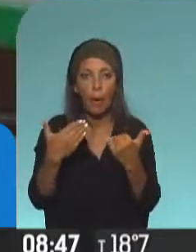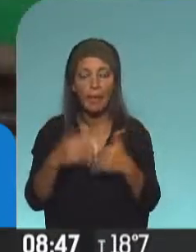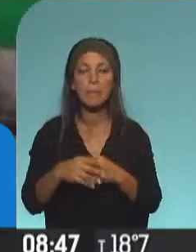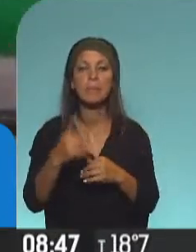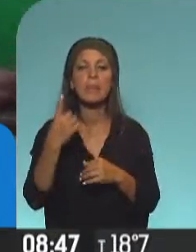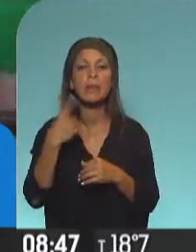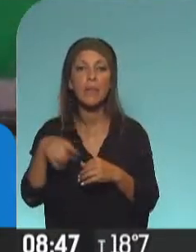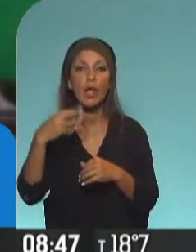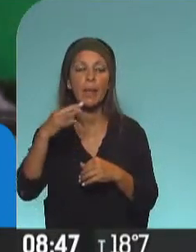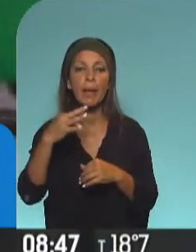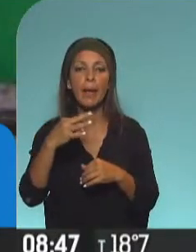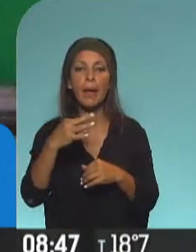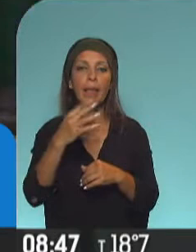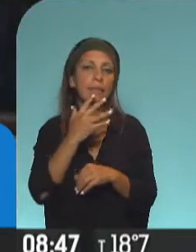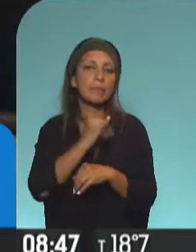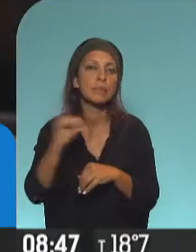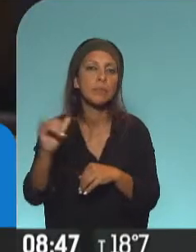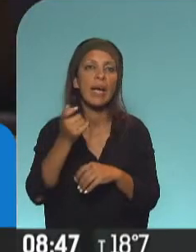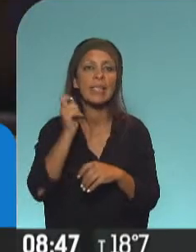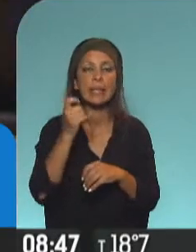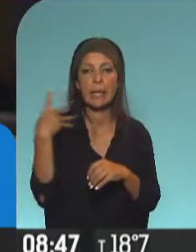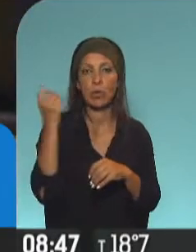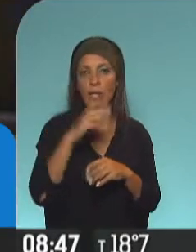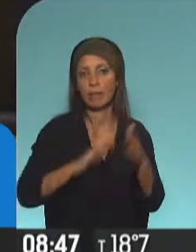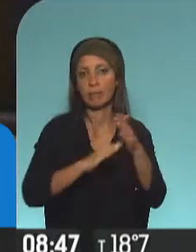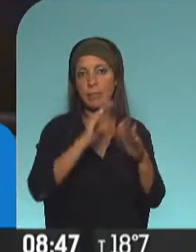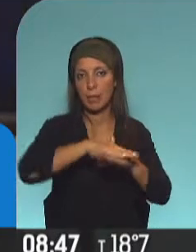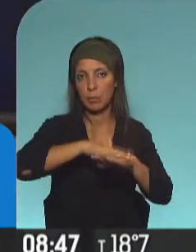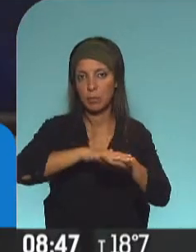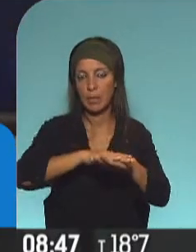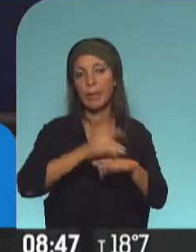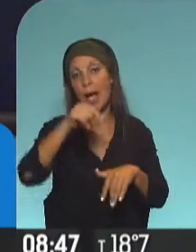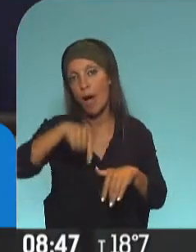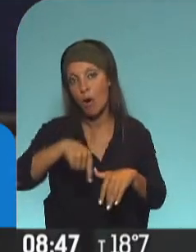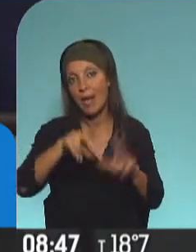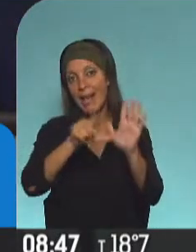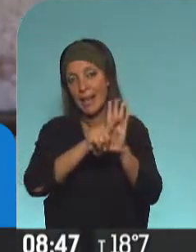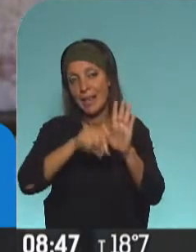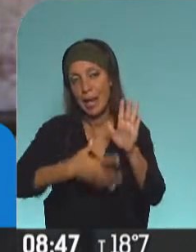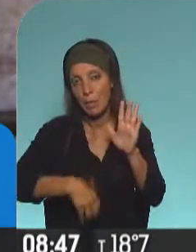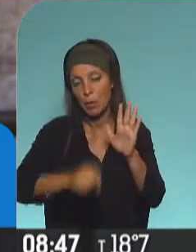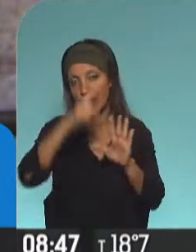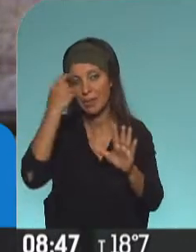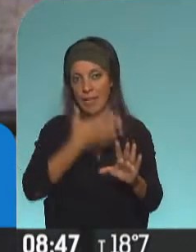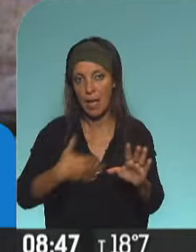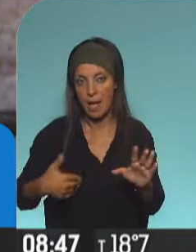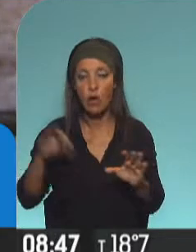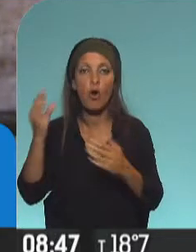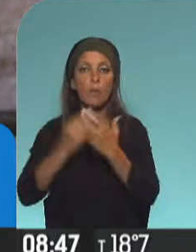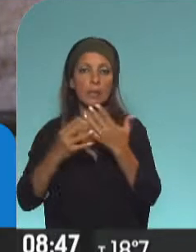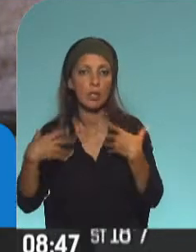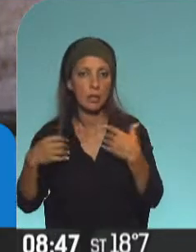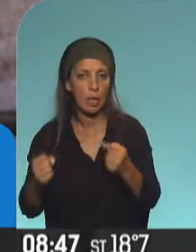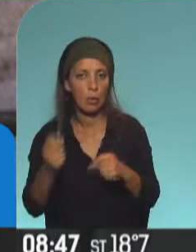que demandar a quien es la autoridad de aplicación, en este caso el Estado Nacional o el Ministerio de Salud, que es la autoridad